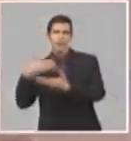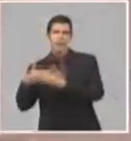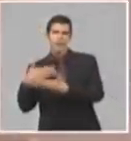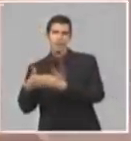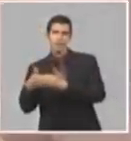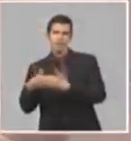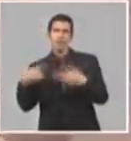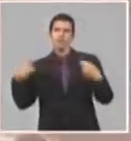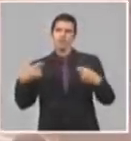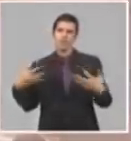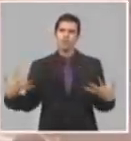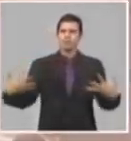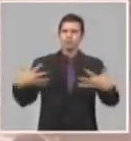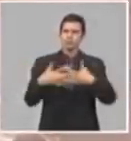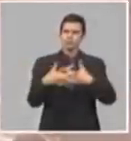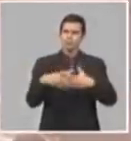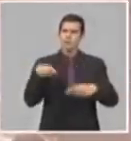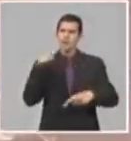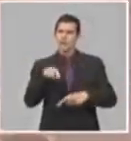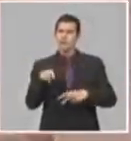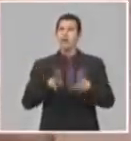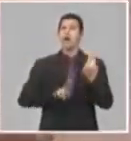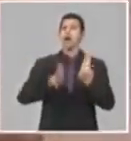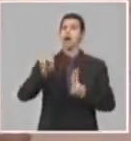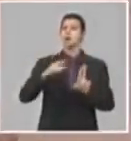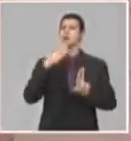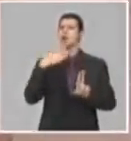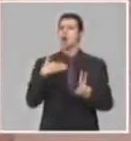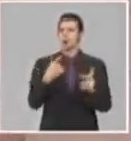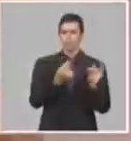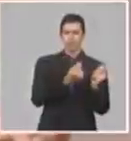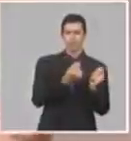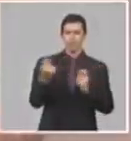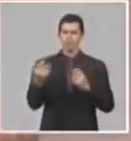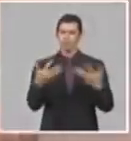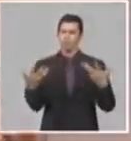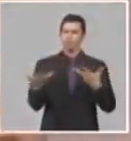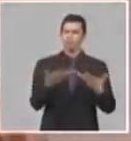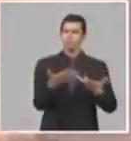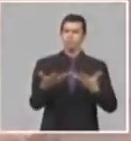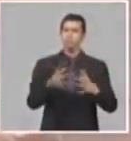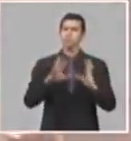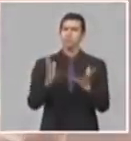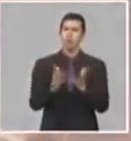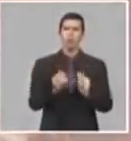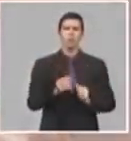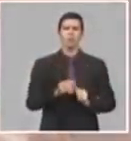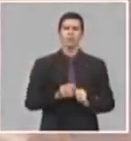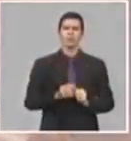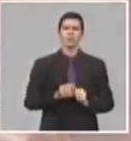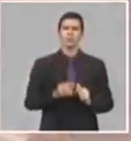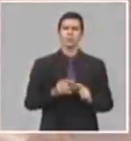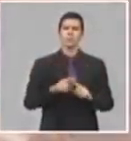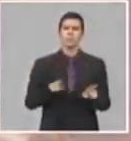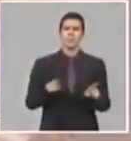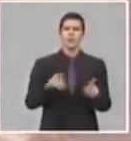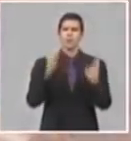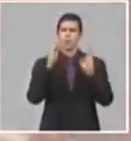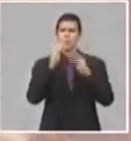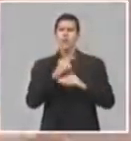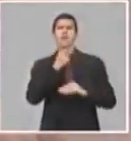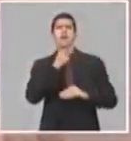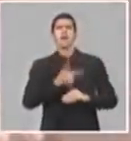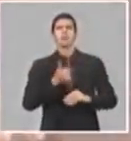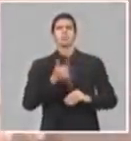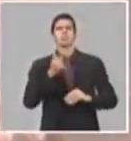pues acordarán los precios, y la referencia más común y más fácil que podemos